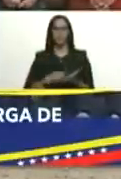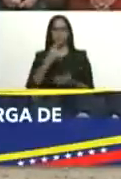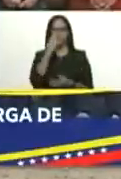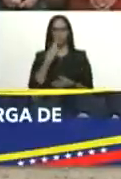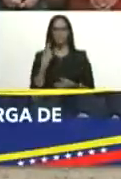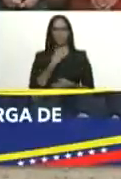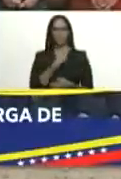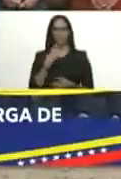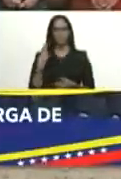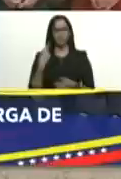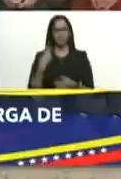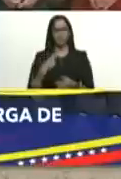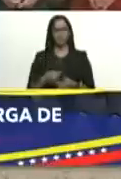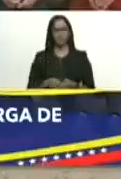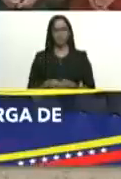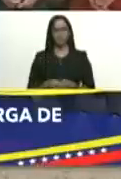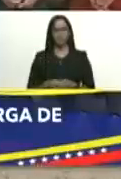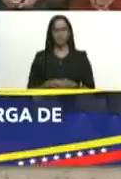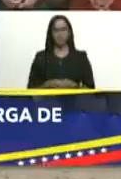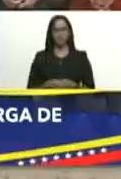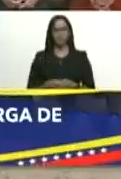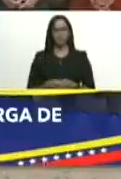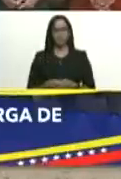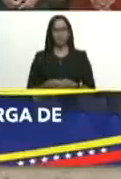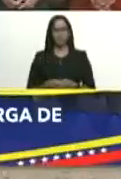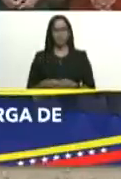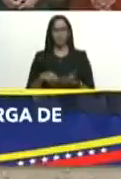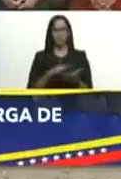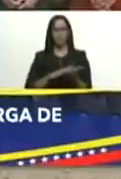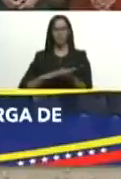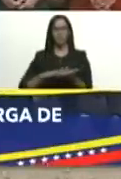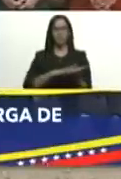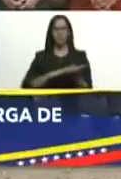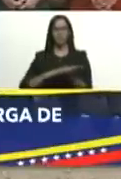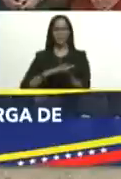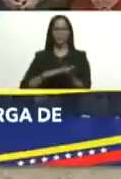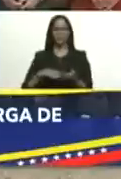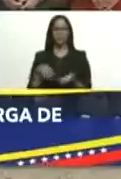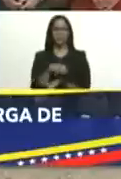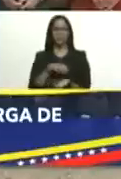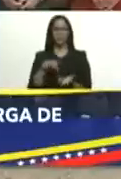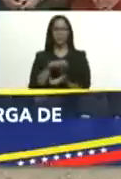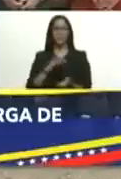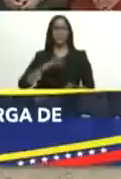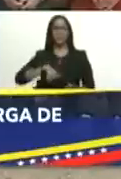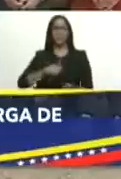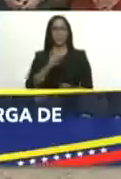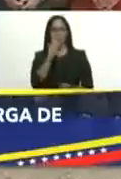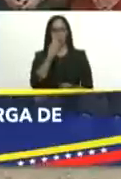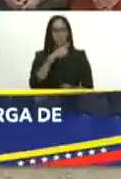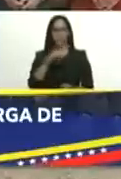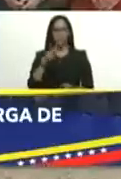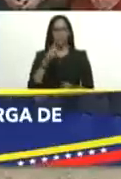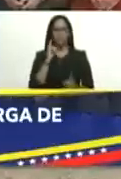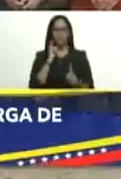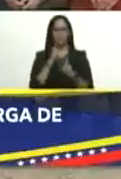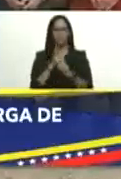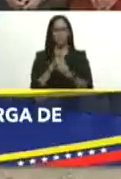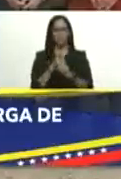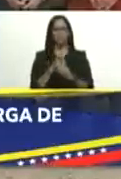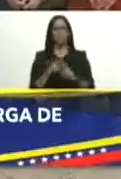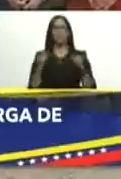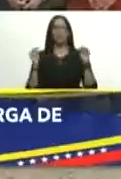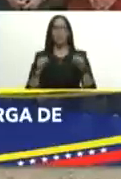comprometidos en la solución de los problemas que podamos observar directamente por